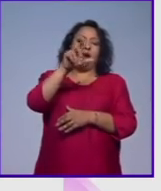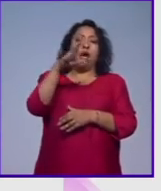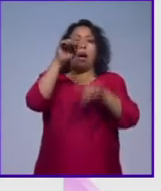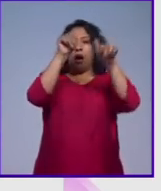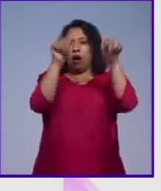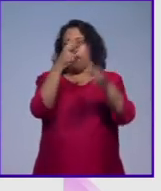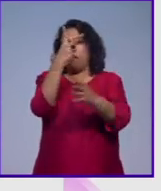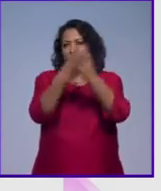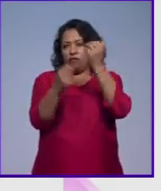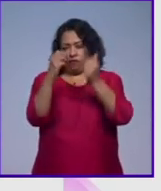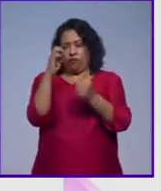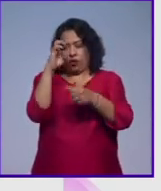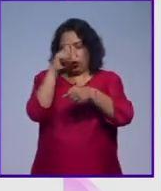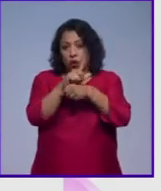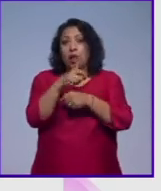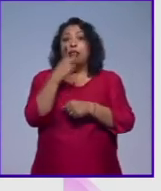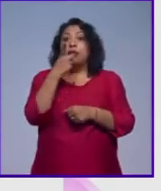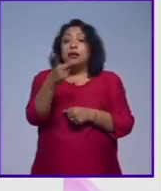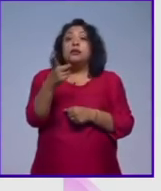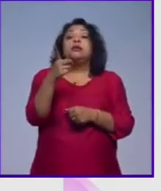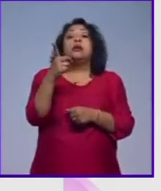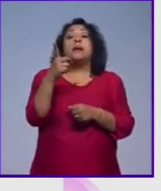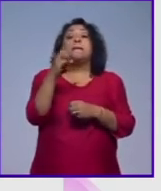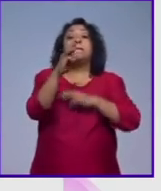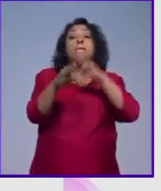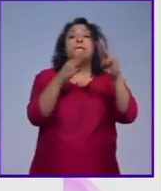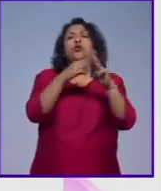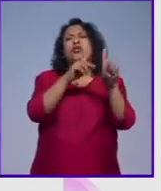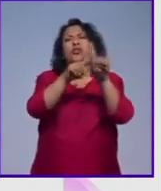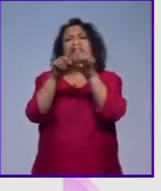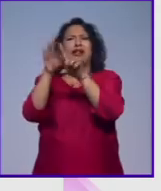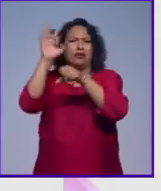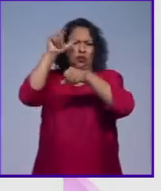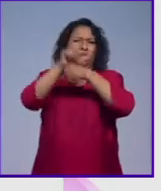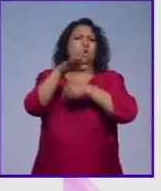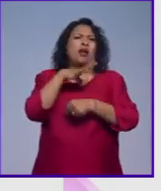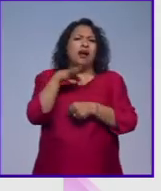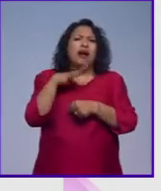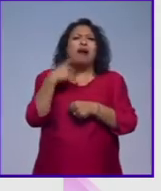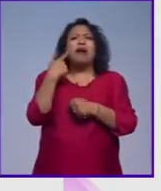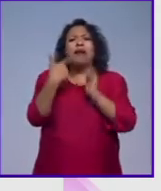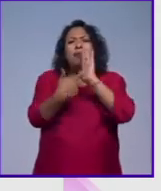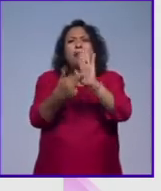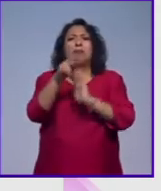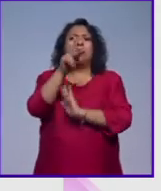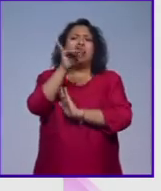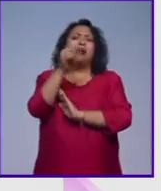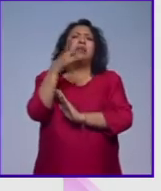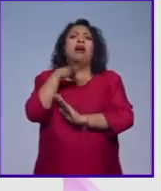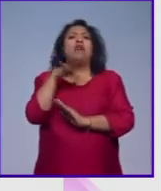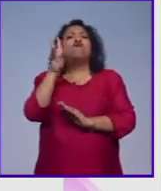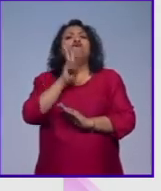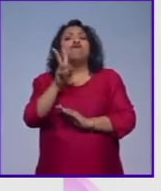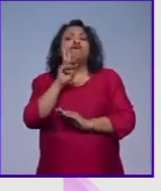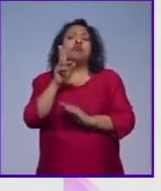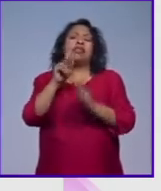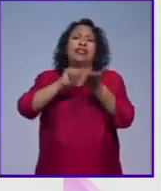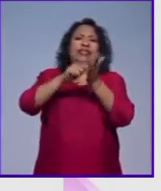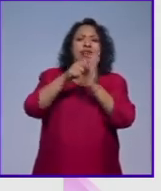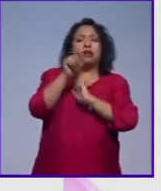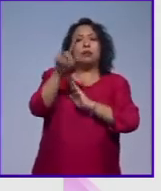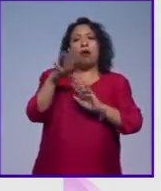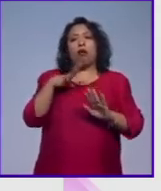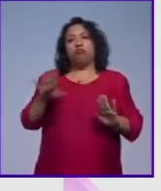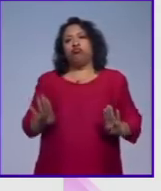artista bicultural, considera que el mundo es policultural. Su aproximación plástica la ha llevado a explorar la técnica y a desarrollar